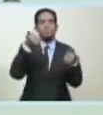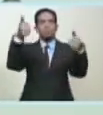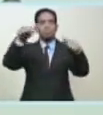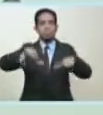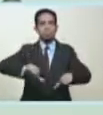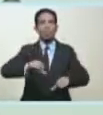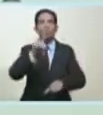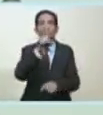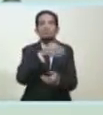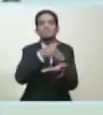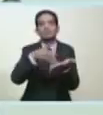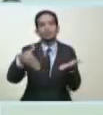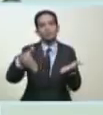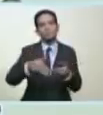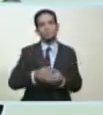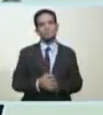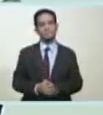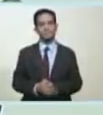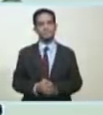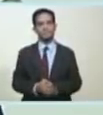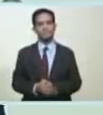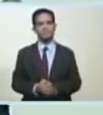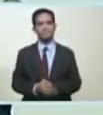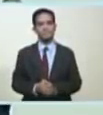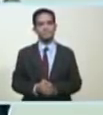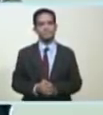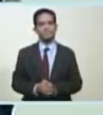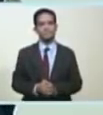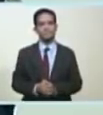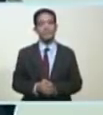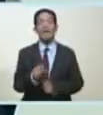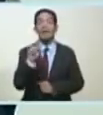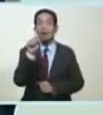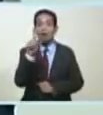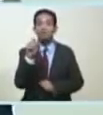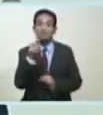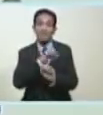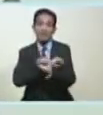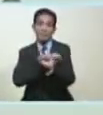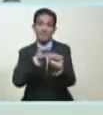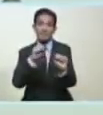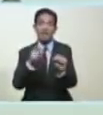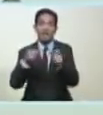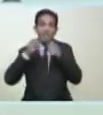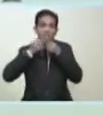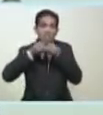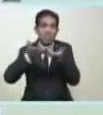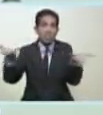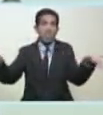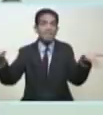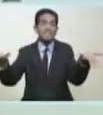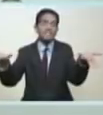masacre. De la masacre de las 11 de la mañana. La masacre Matavoto.